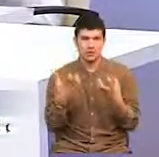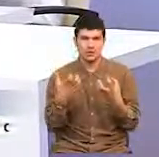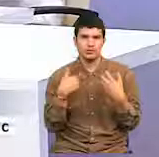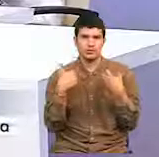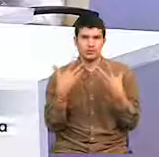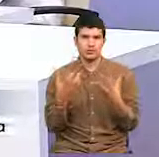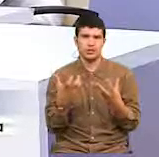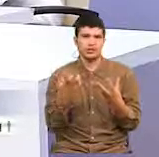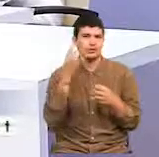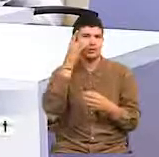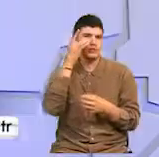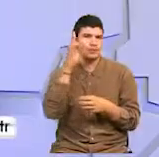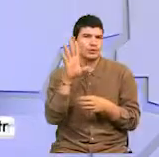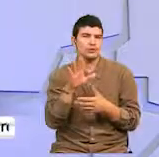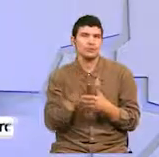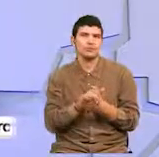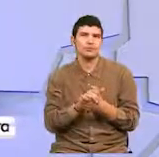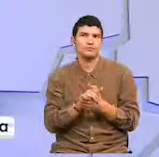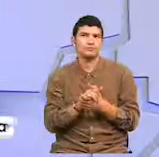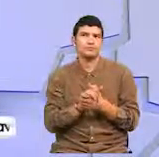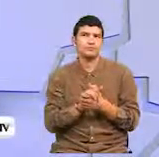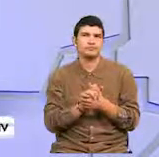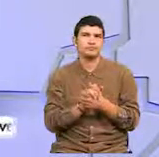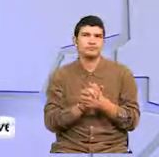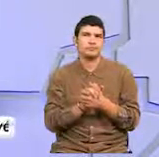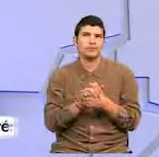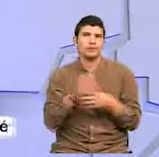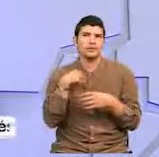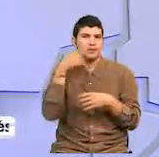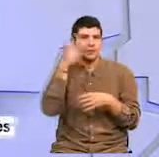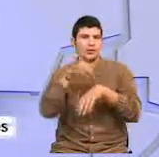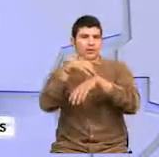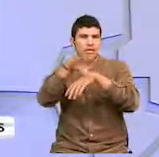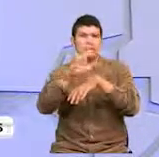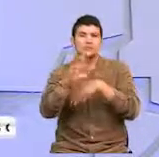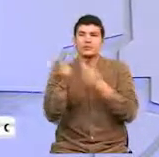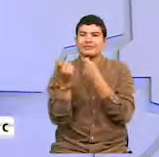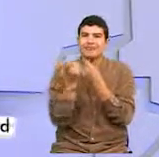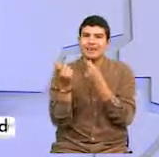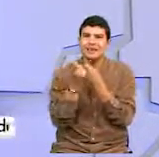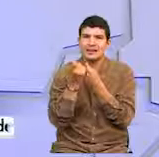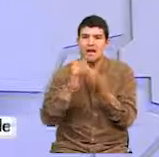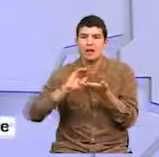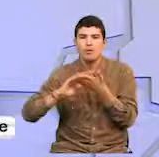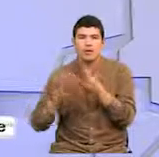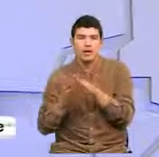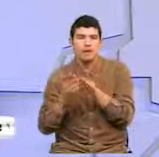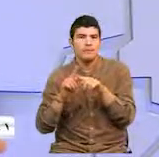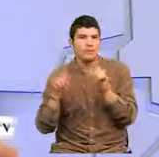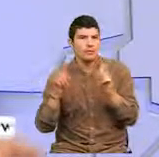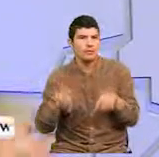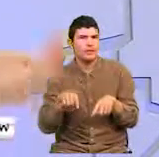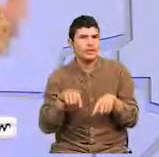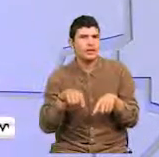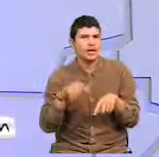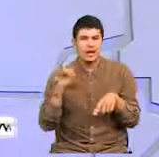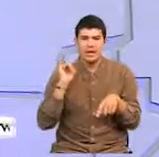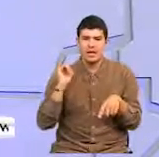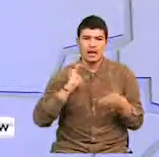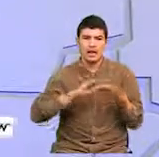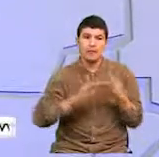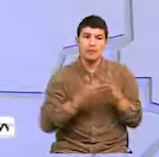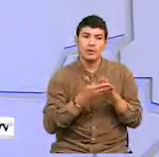de pronto dejar como de importante, y es esa cercanía de ustedes hacia la comunidad, pero también que buscan ustedes que la comunidad